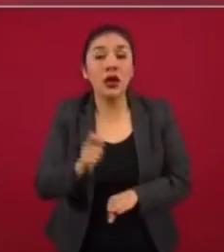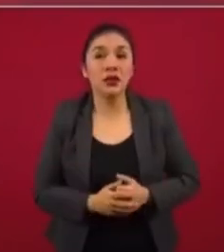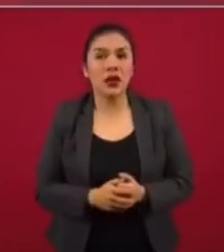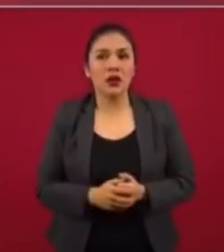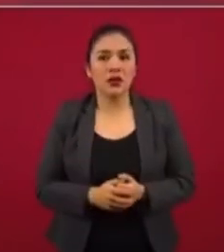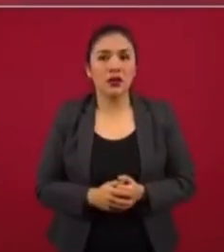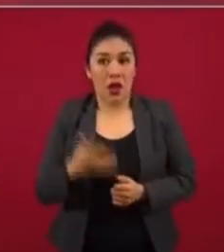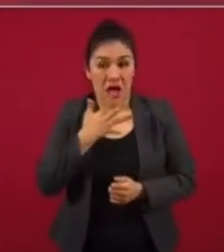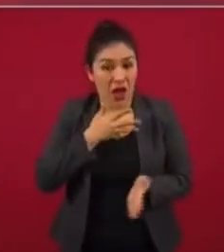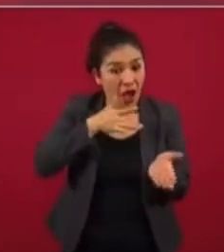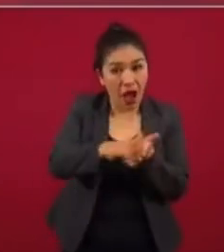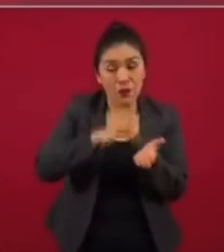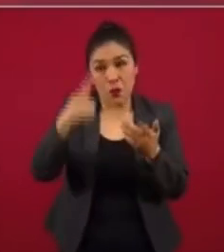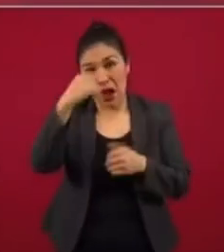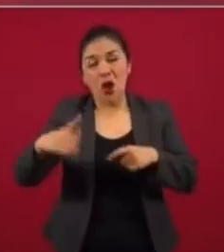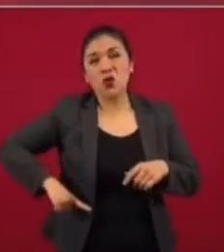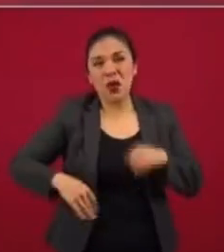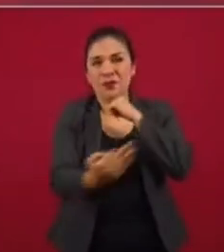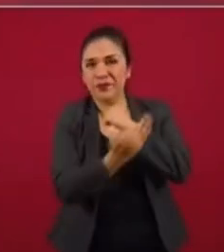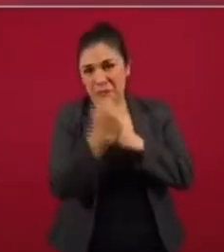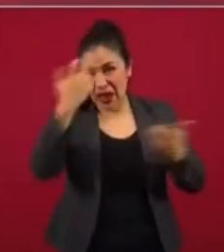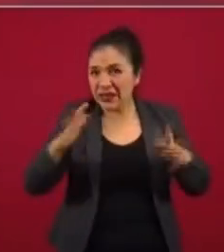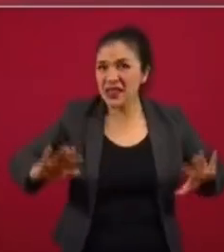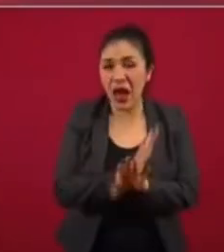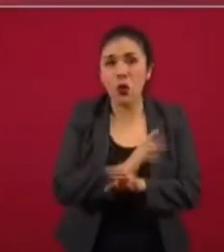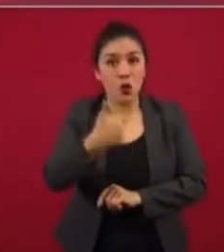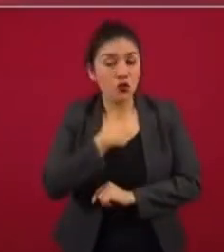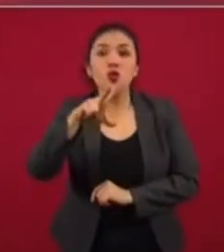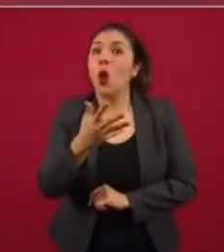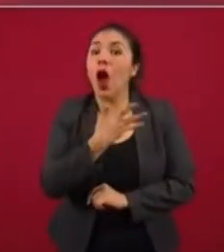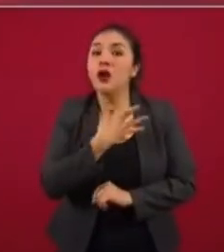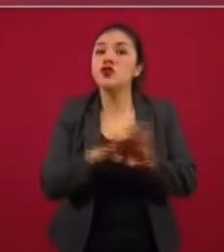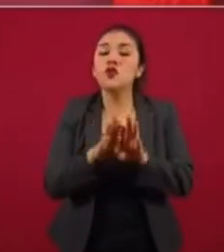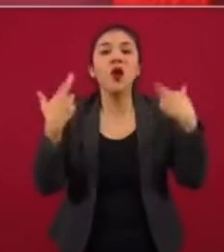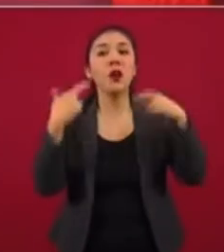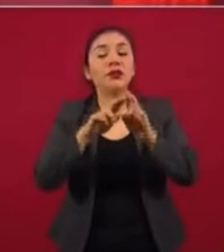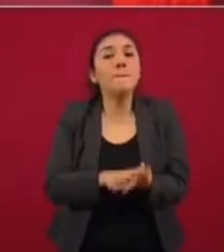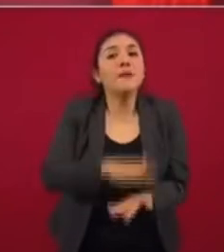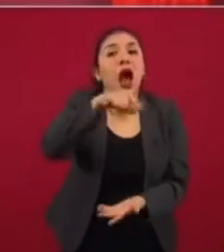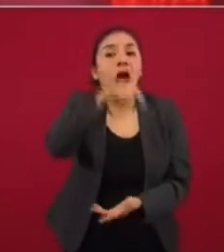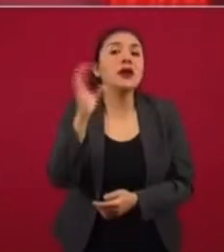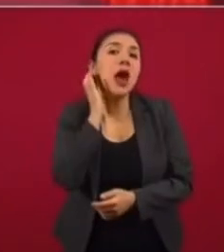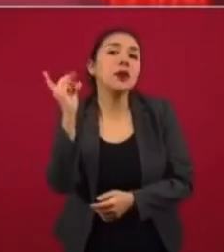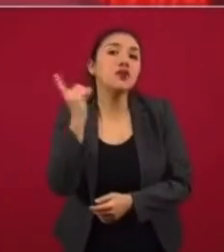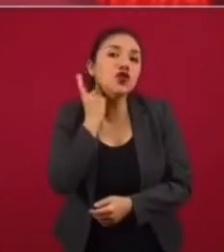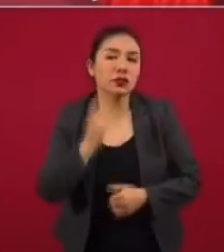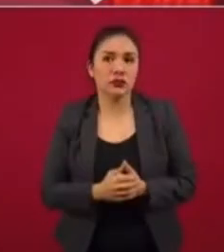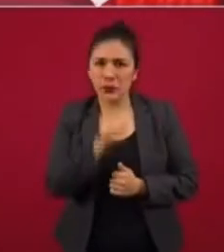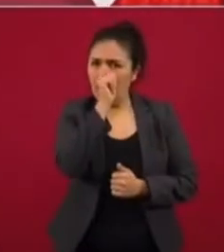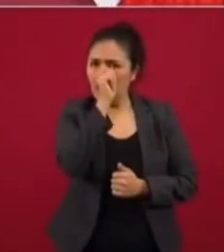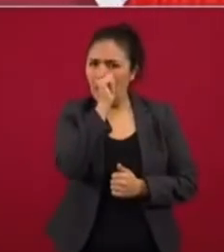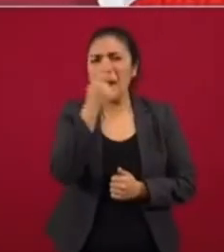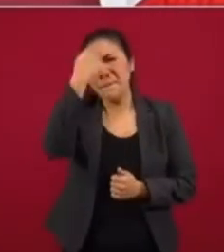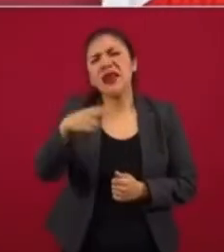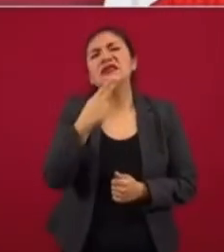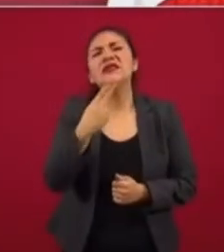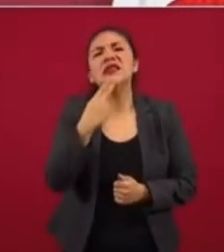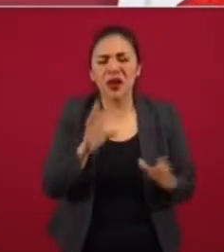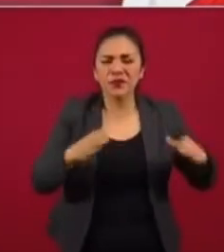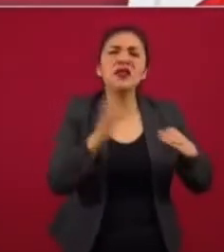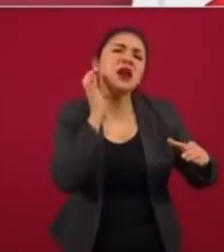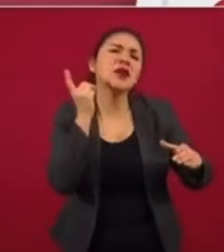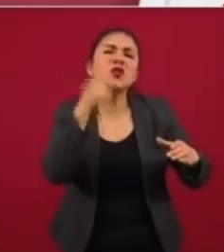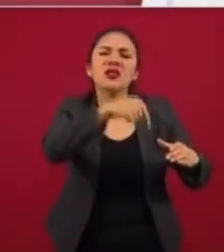quienes apoyan al gobierno quien está llevando cable con que no tengamos una representación mayoritaria en la cámara de diputado y cuál es la función principal